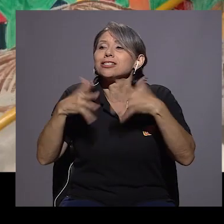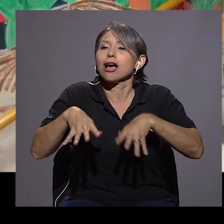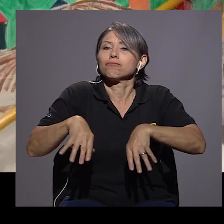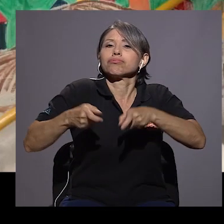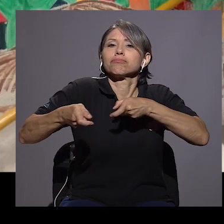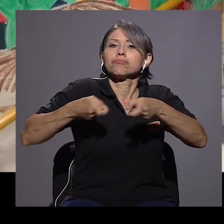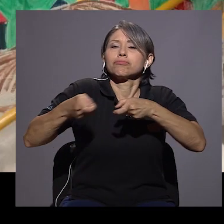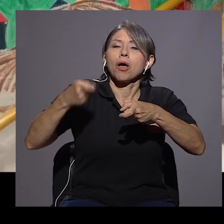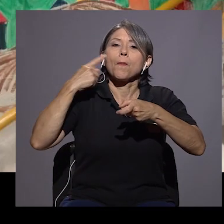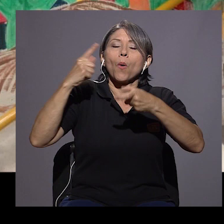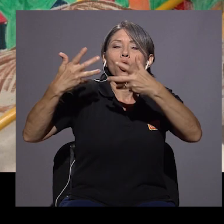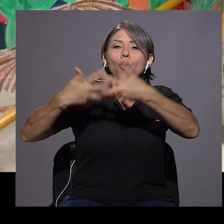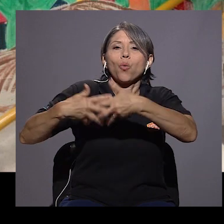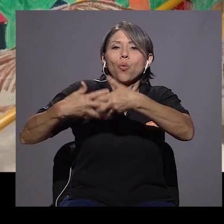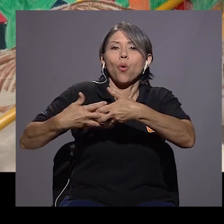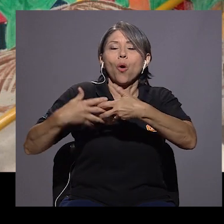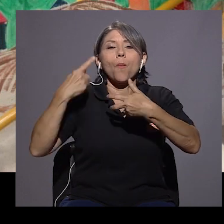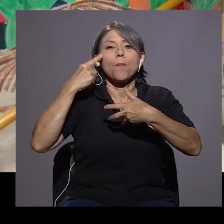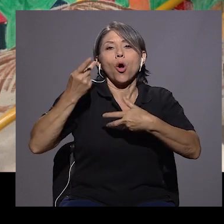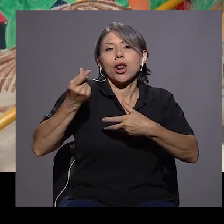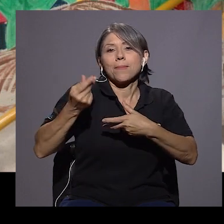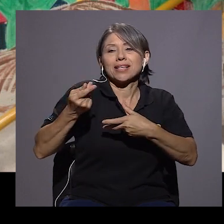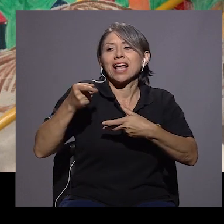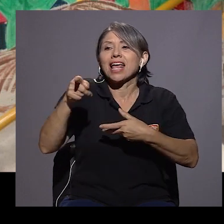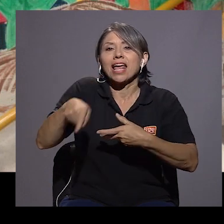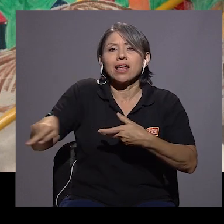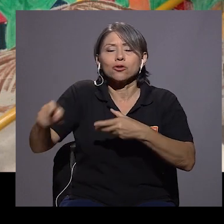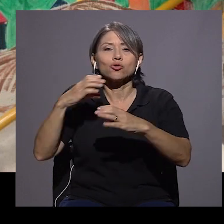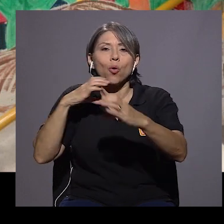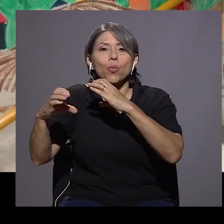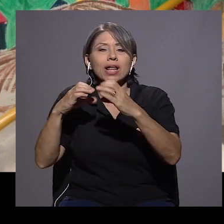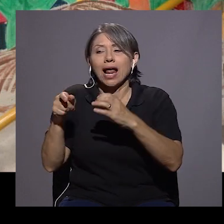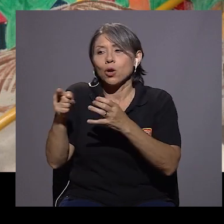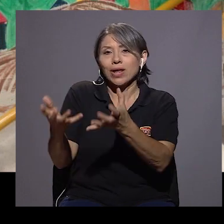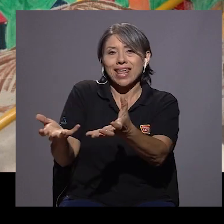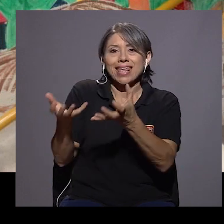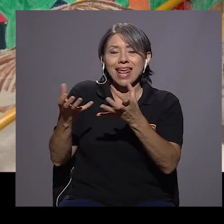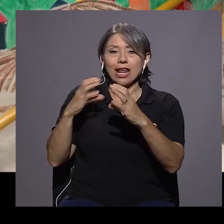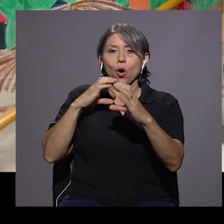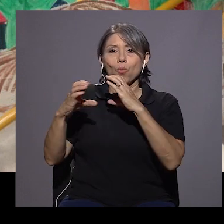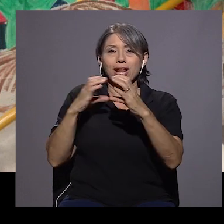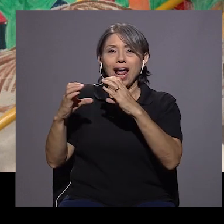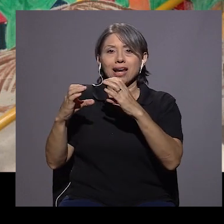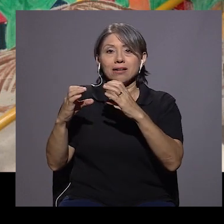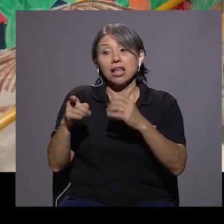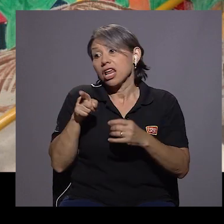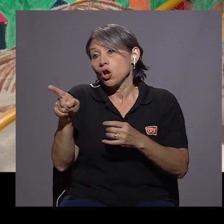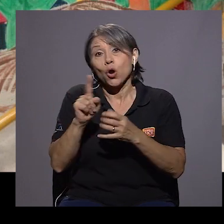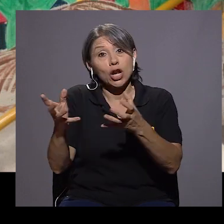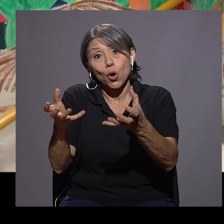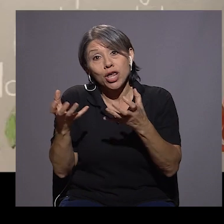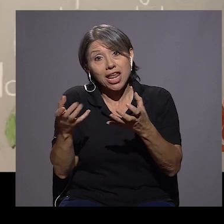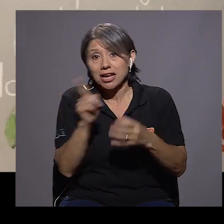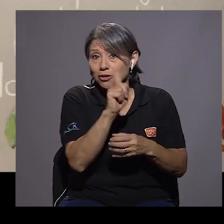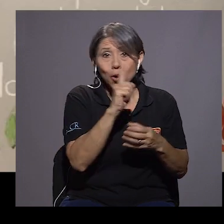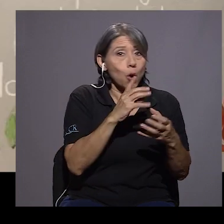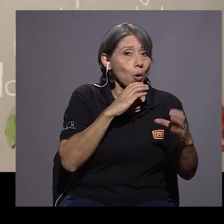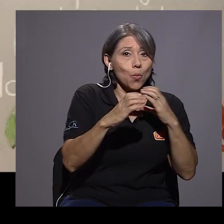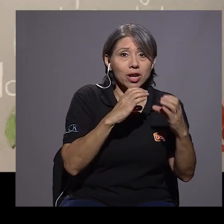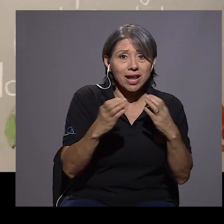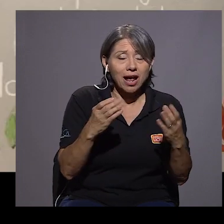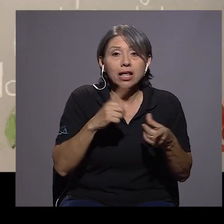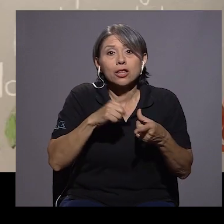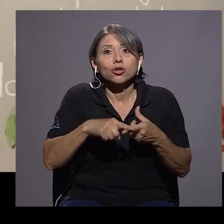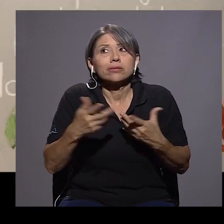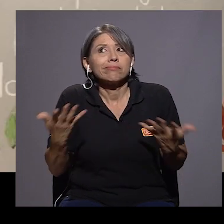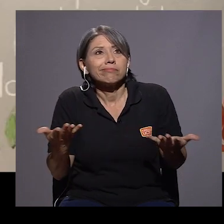por corporaciones, por el capital mismo, y comunican lo que quieren comunicar y no comunican lo que no quieren comunicar, y frente